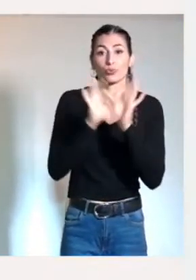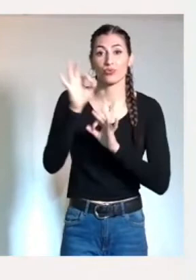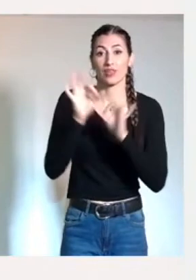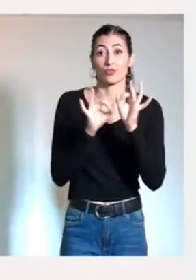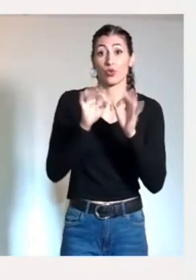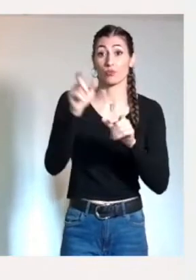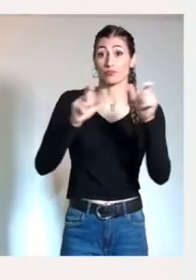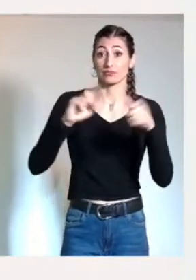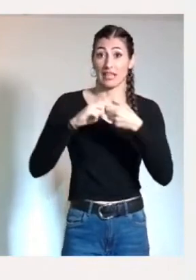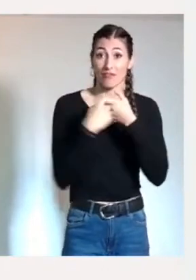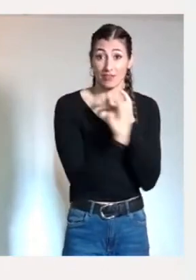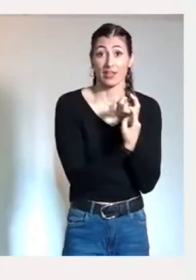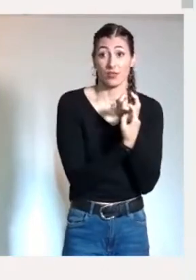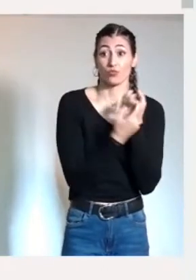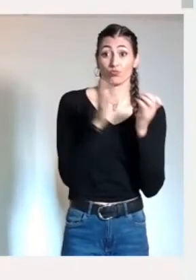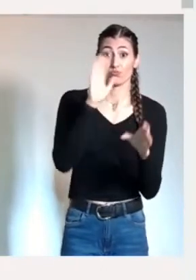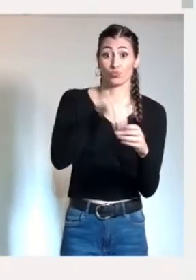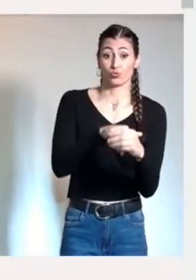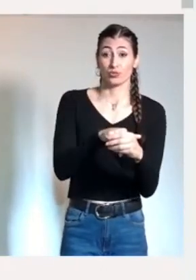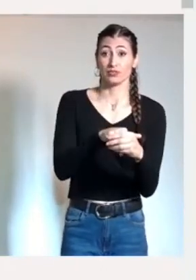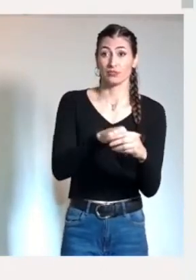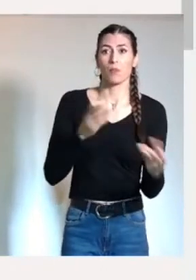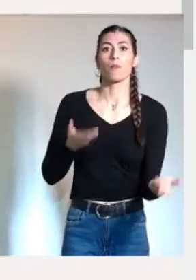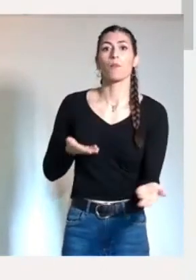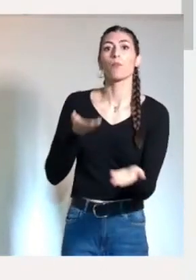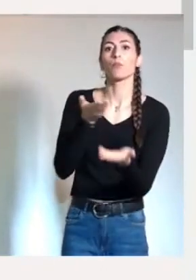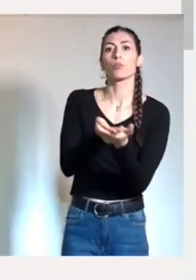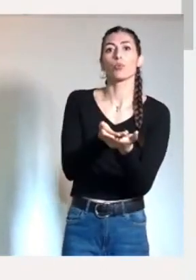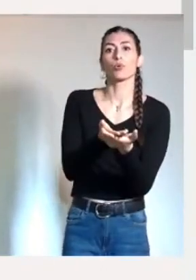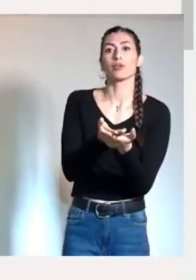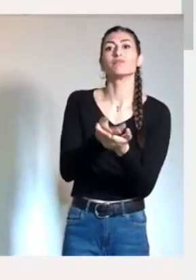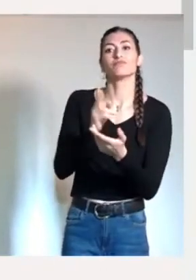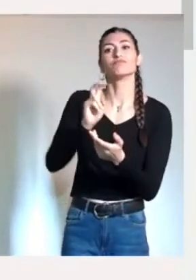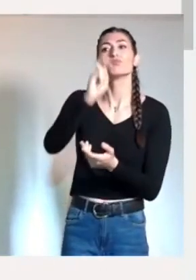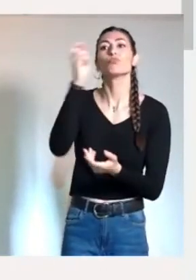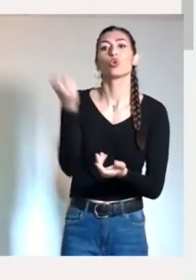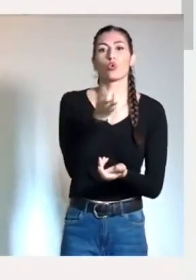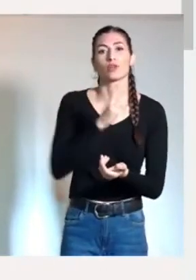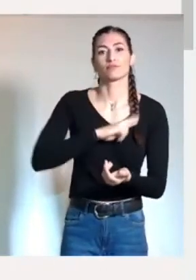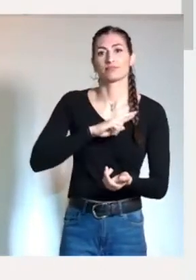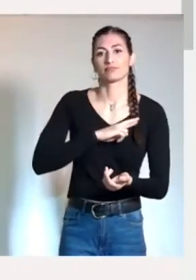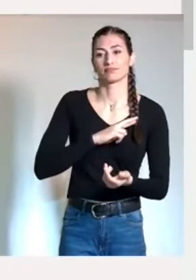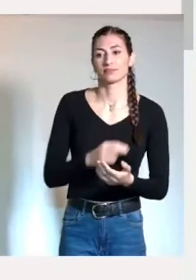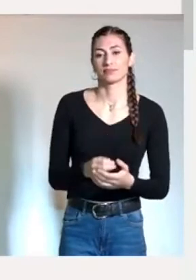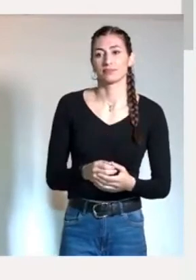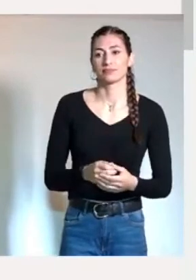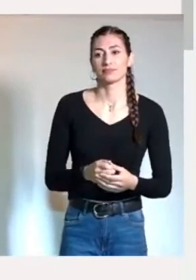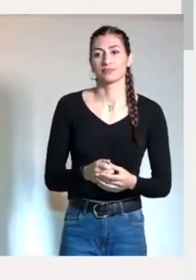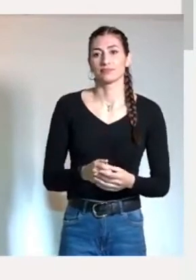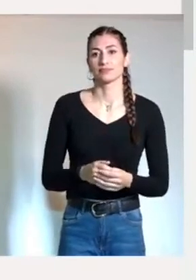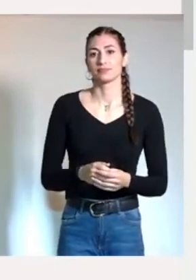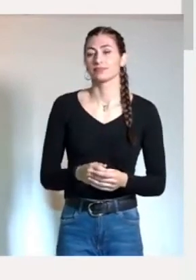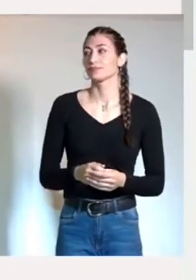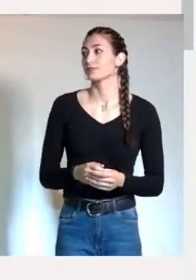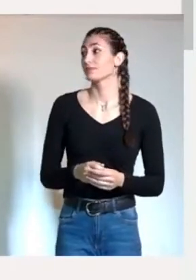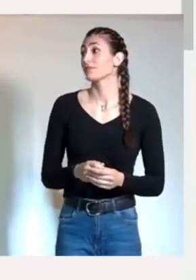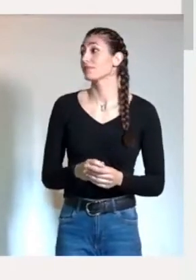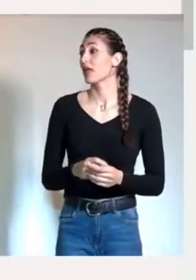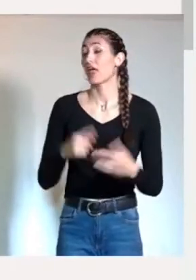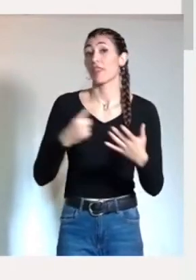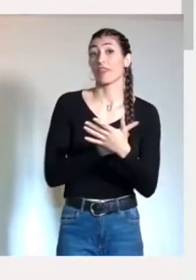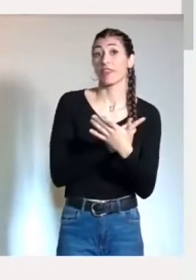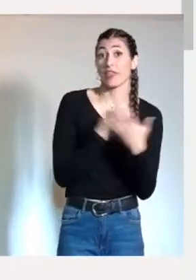los afiliados que han votado están proponiendo lo de pluriconfesionalidad, mientras que el 16% proponen